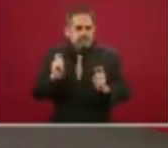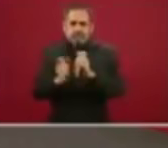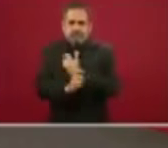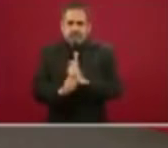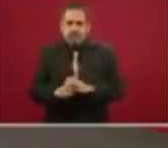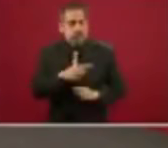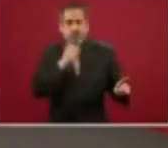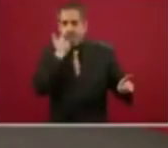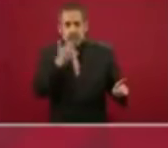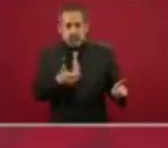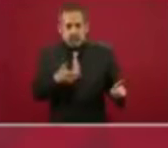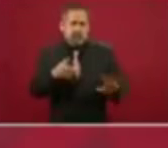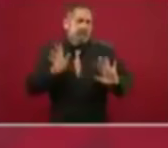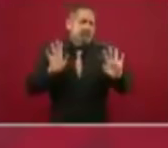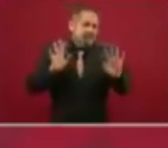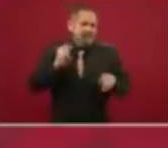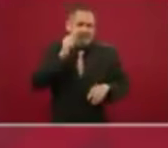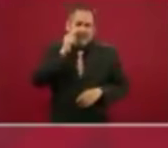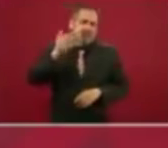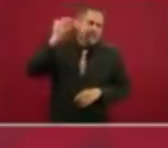ha sucedido siempre.